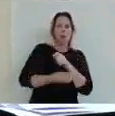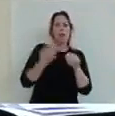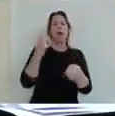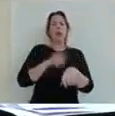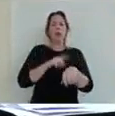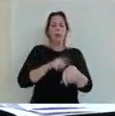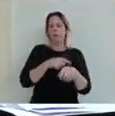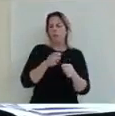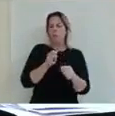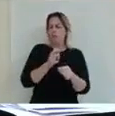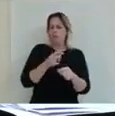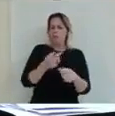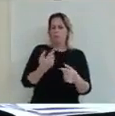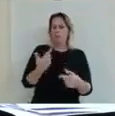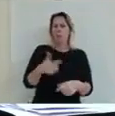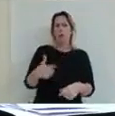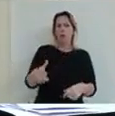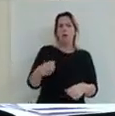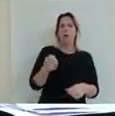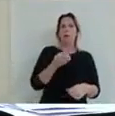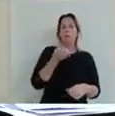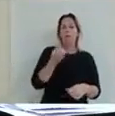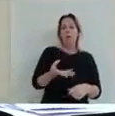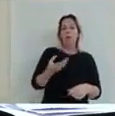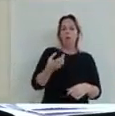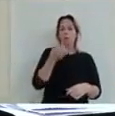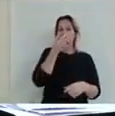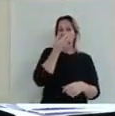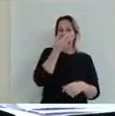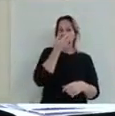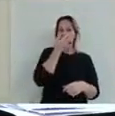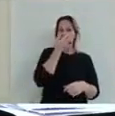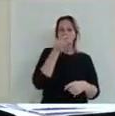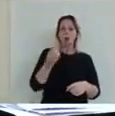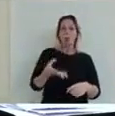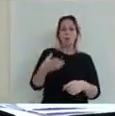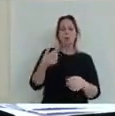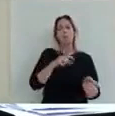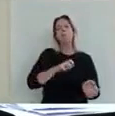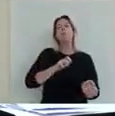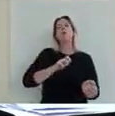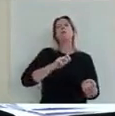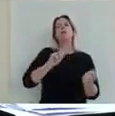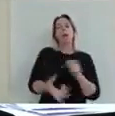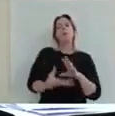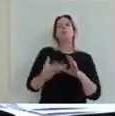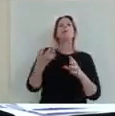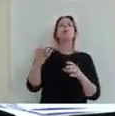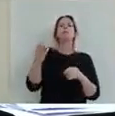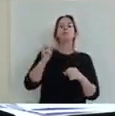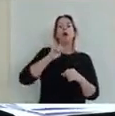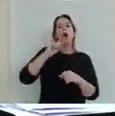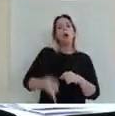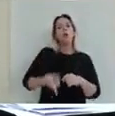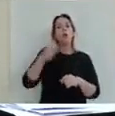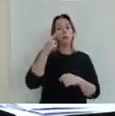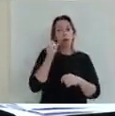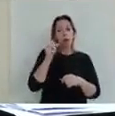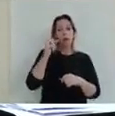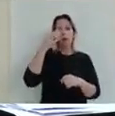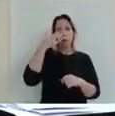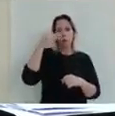en realidad, ¿no? Pero bueno, también está la opción de tratarlo en el orden del día. No hay problema, porque el bloque que presenta el proyecto, que es el bloque